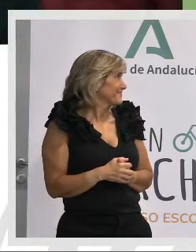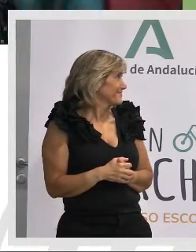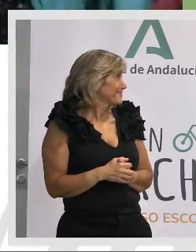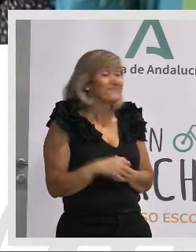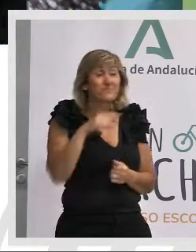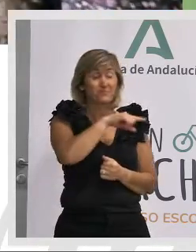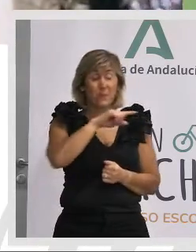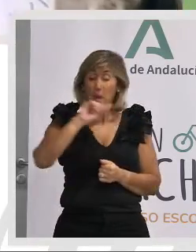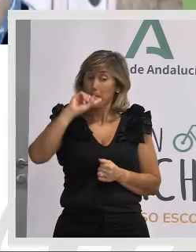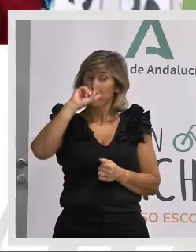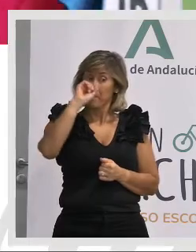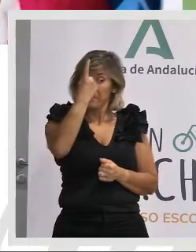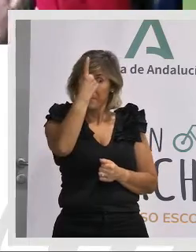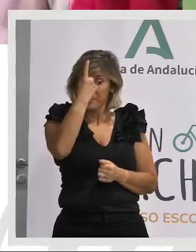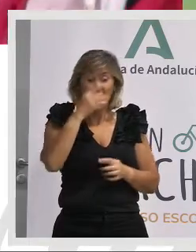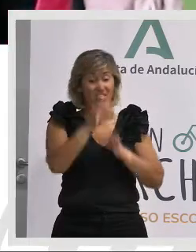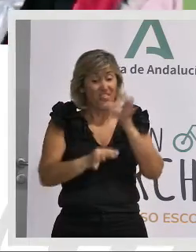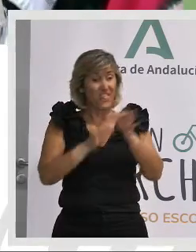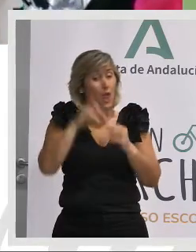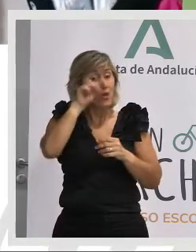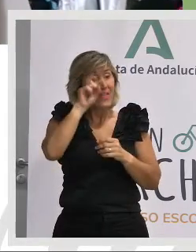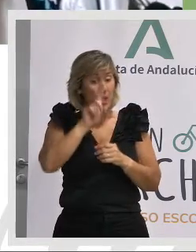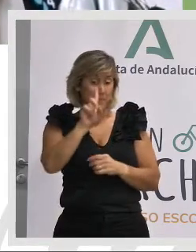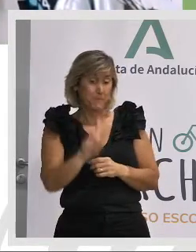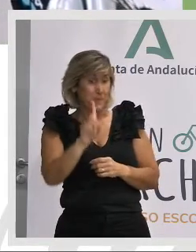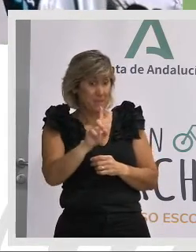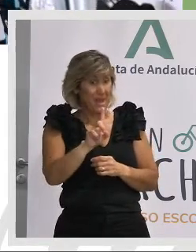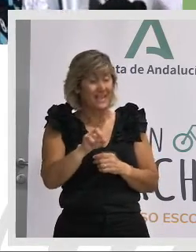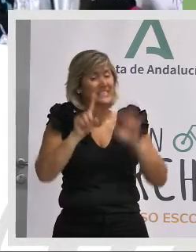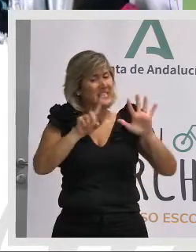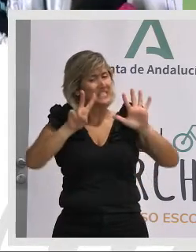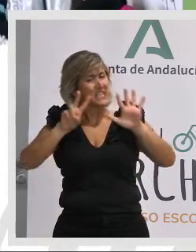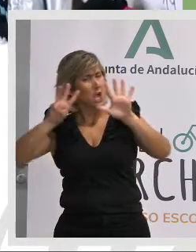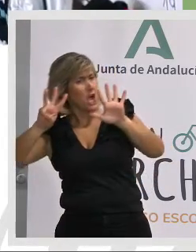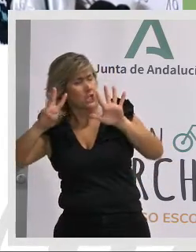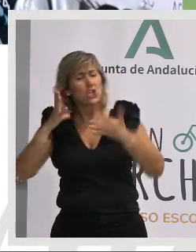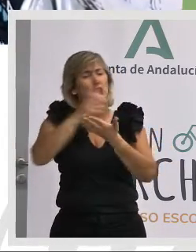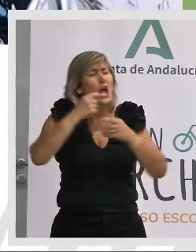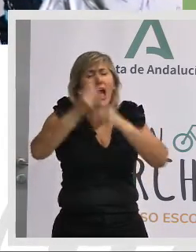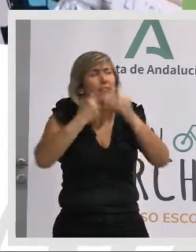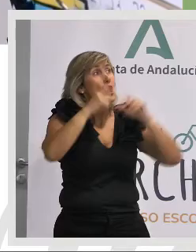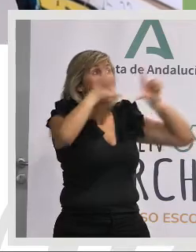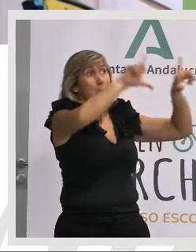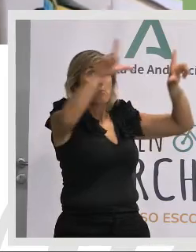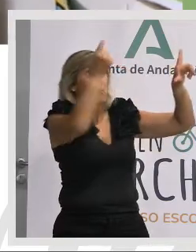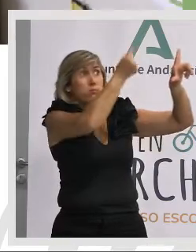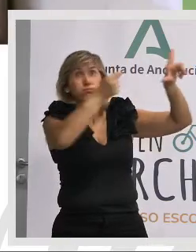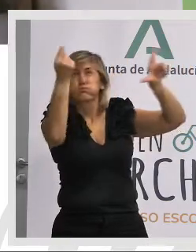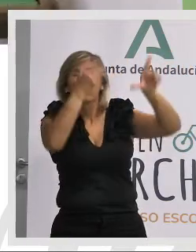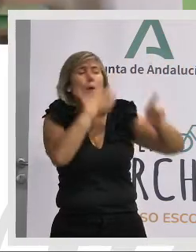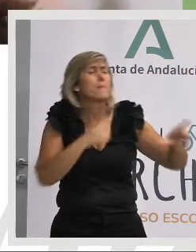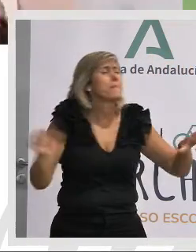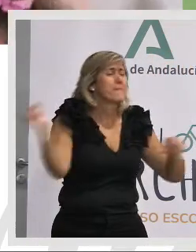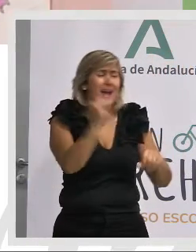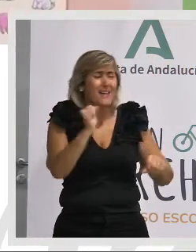En el primer ciclo de educación primaria hemos hecho unos murales chulísimos. Hemos